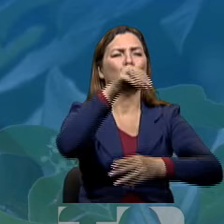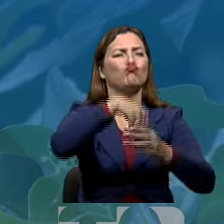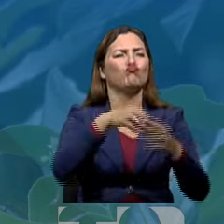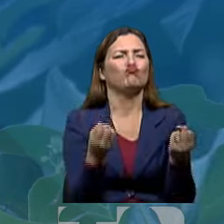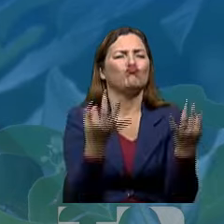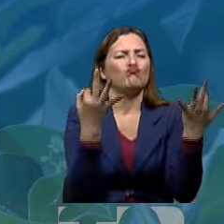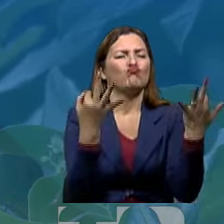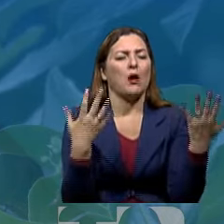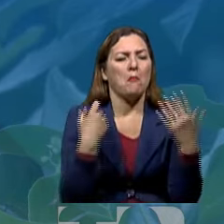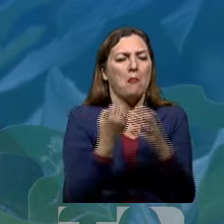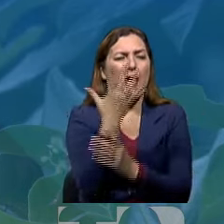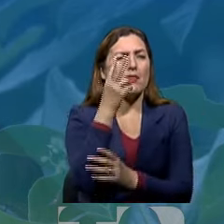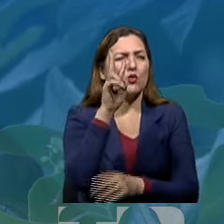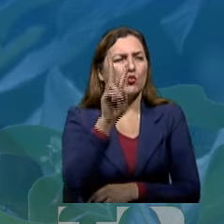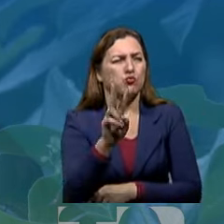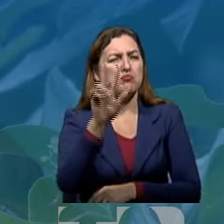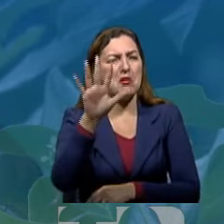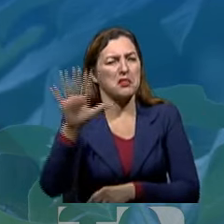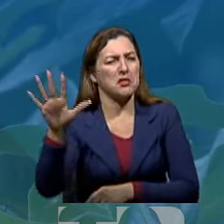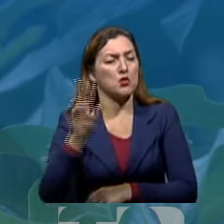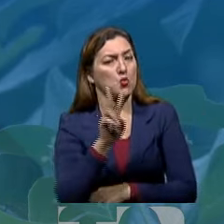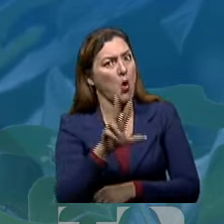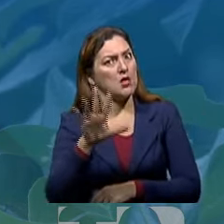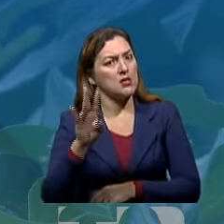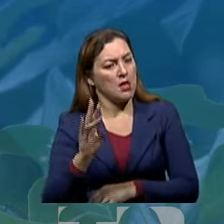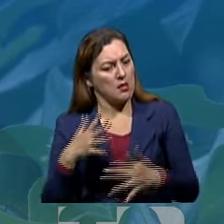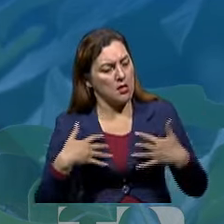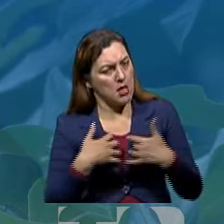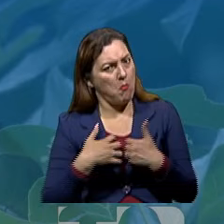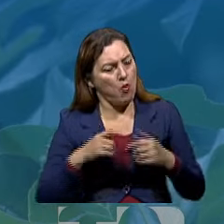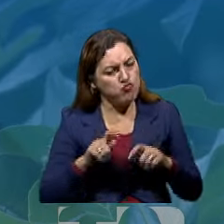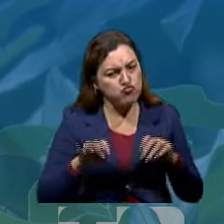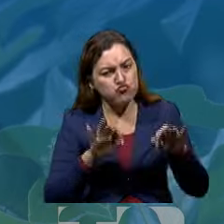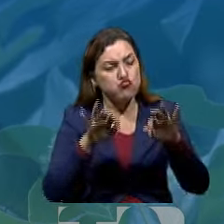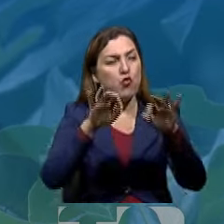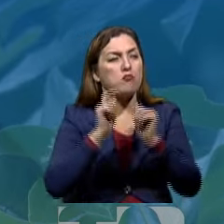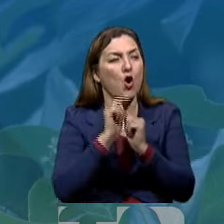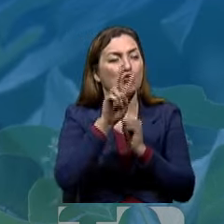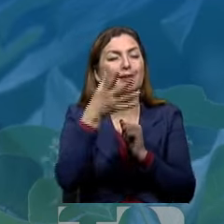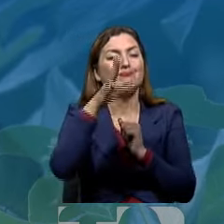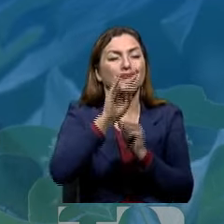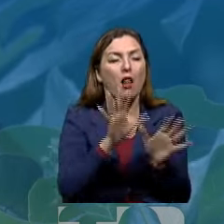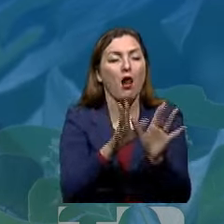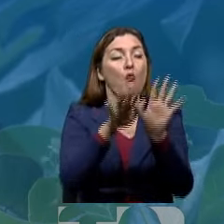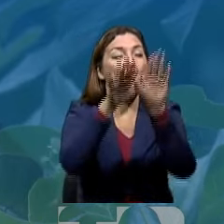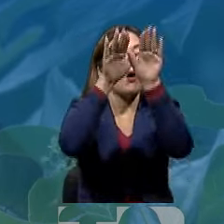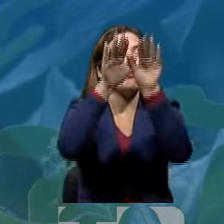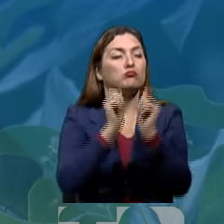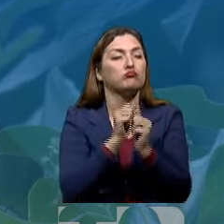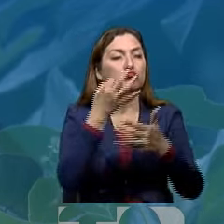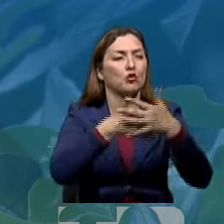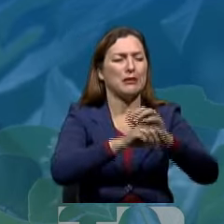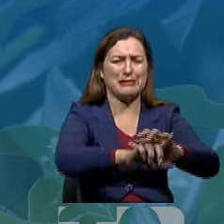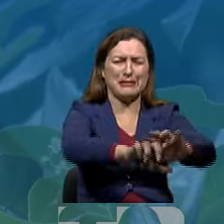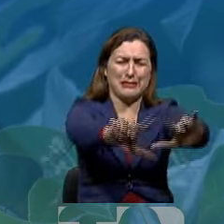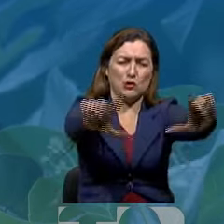225 especies de plantas, 237 animales invertebrados, 217 aves y cuenta con